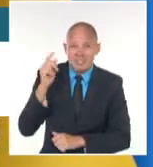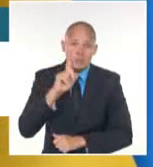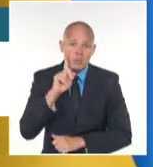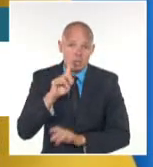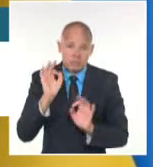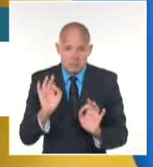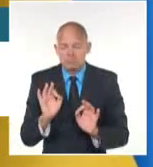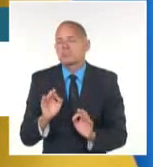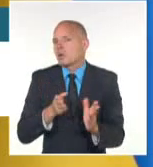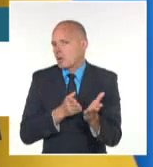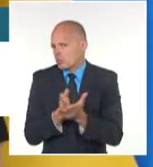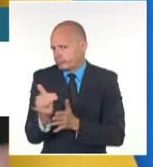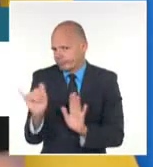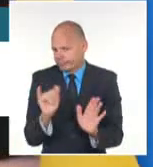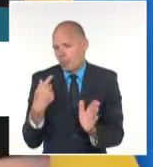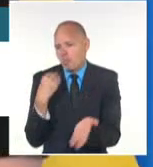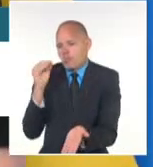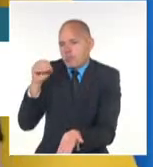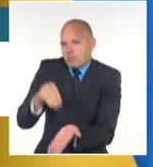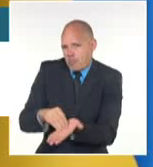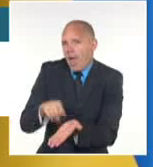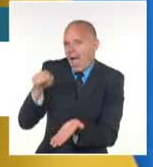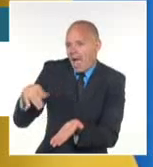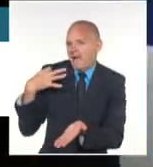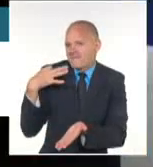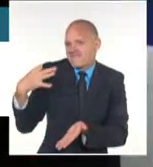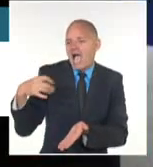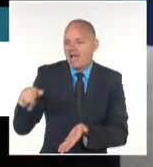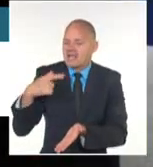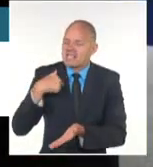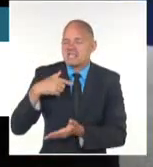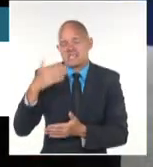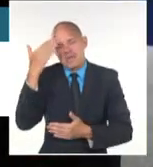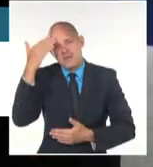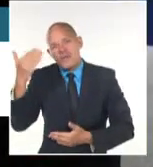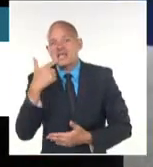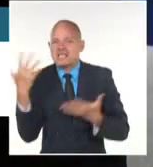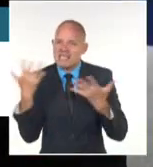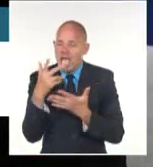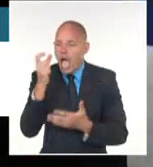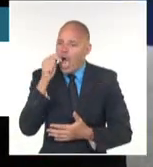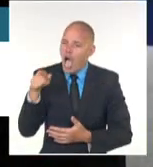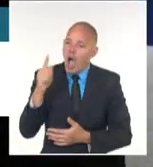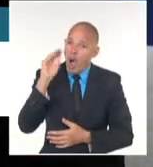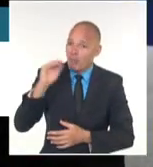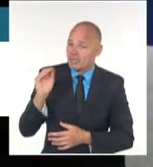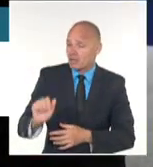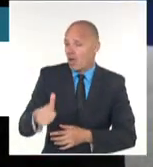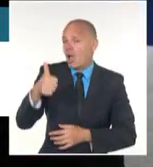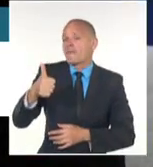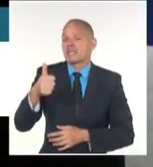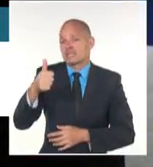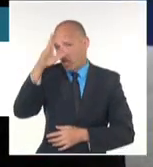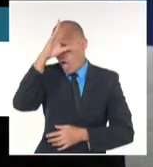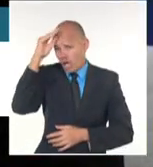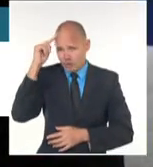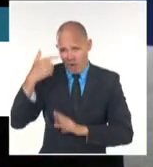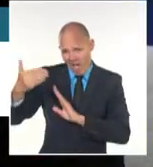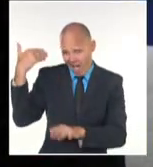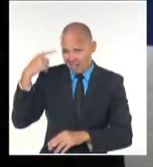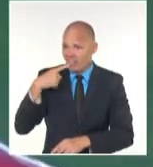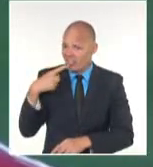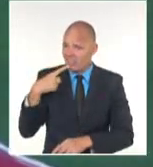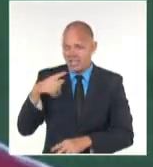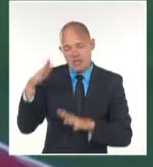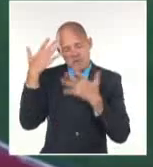D.C. para cortejar al Partido Republicano y a su candidato presidencial Donald Trump, uno de los candidatos a elecciones generales